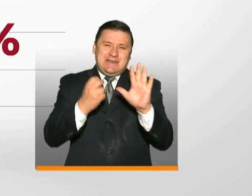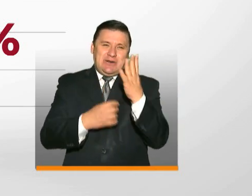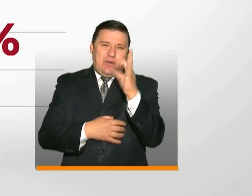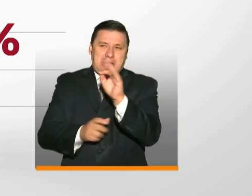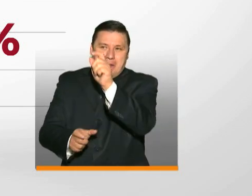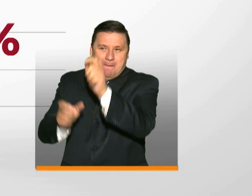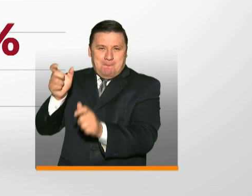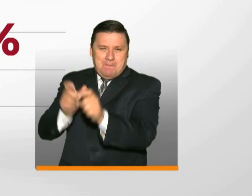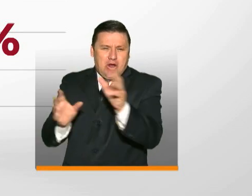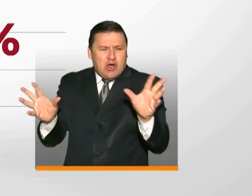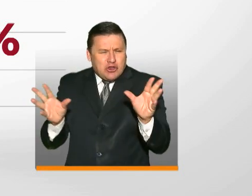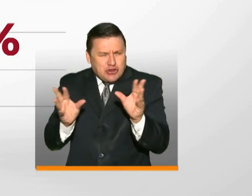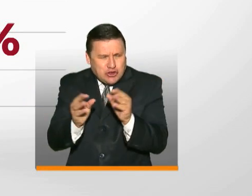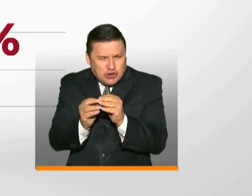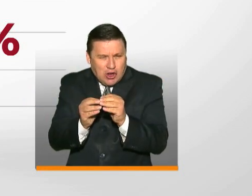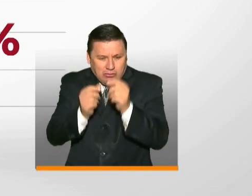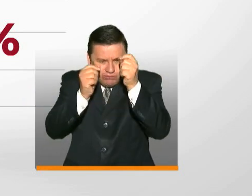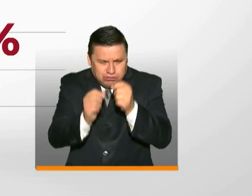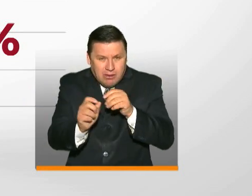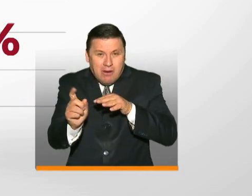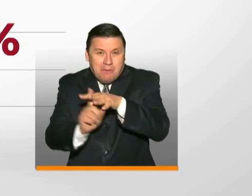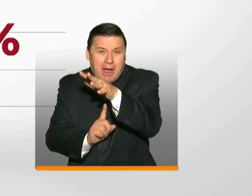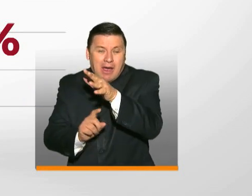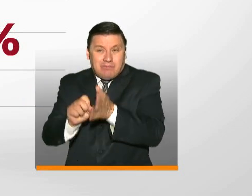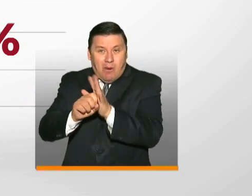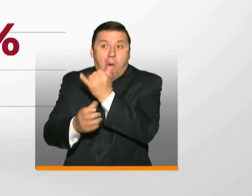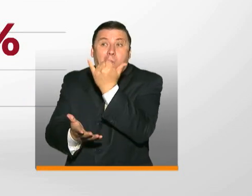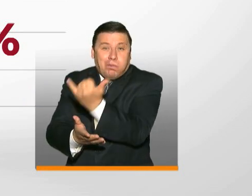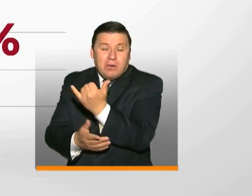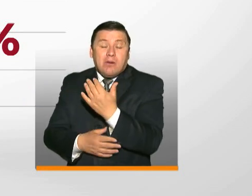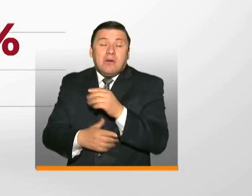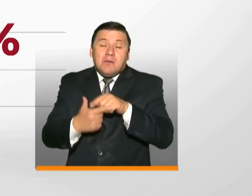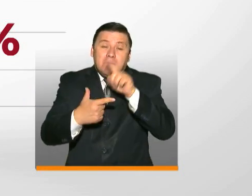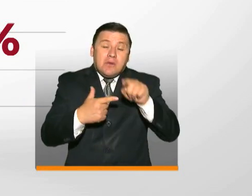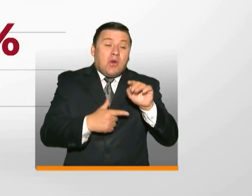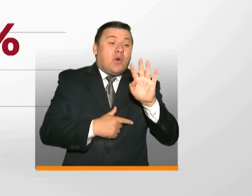1.750 personas del total de casos positivos, lo que equivale al